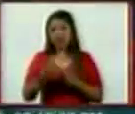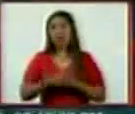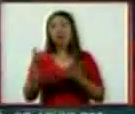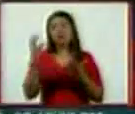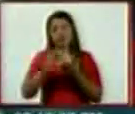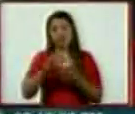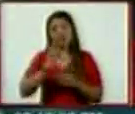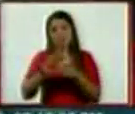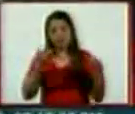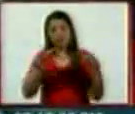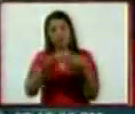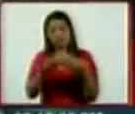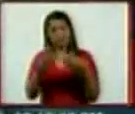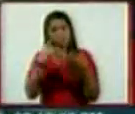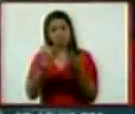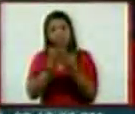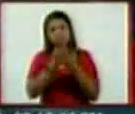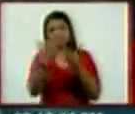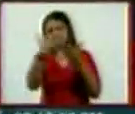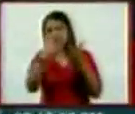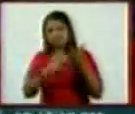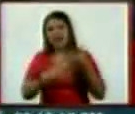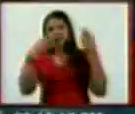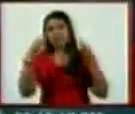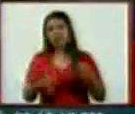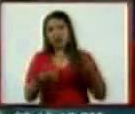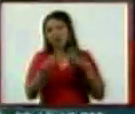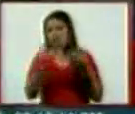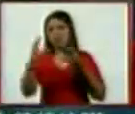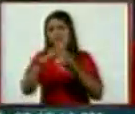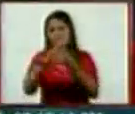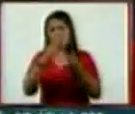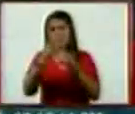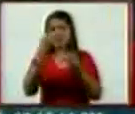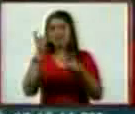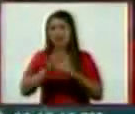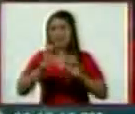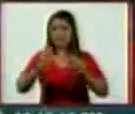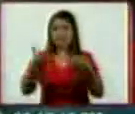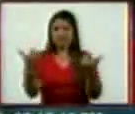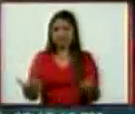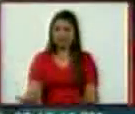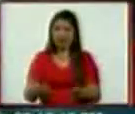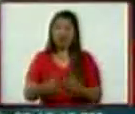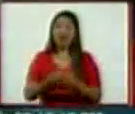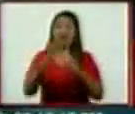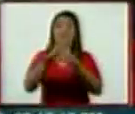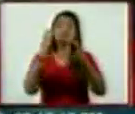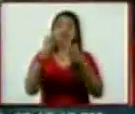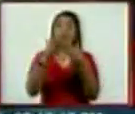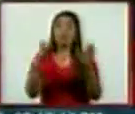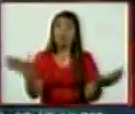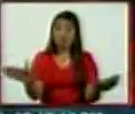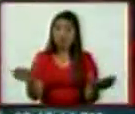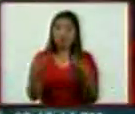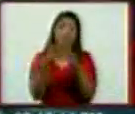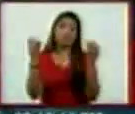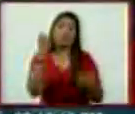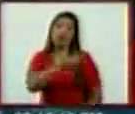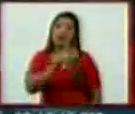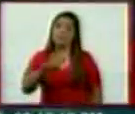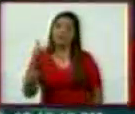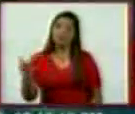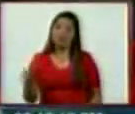hacer, para definir la seguridad en las rutas de transporte, para que se vayan ya activando el transporte público para los ciudadanos de